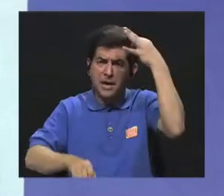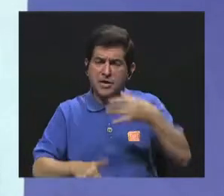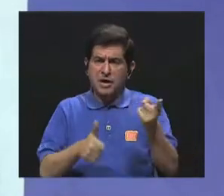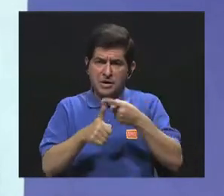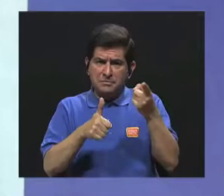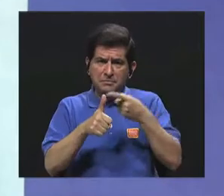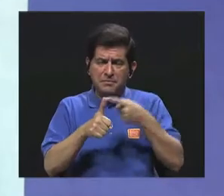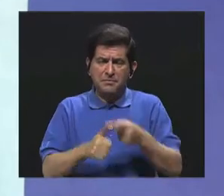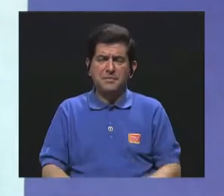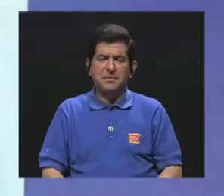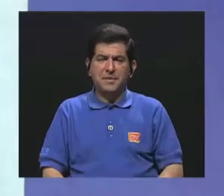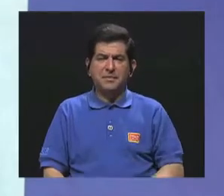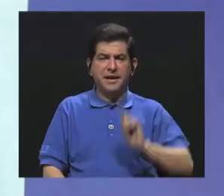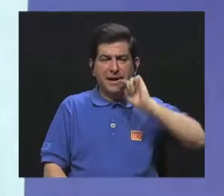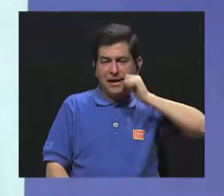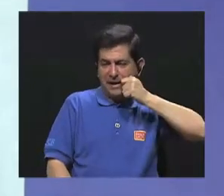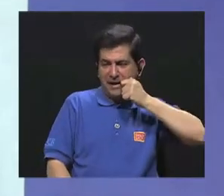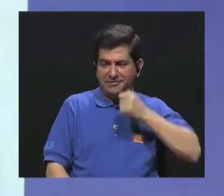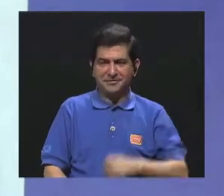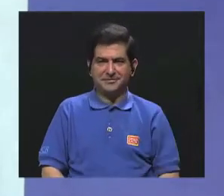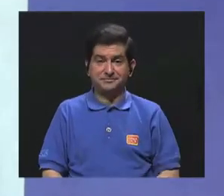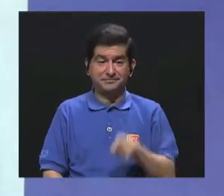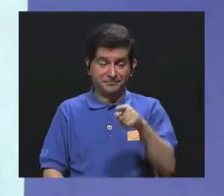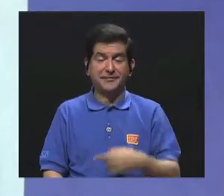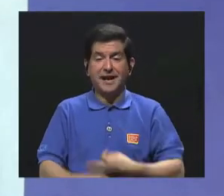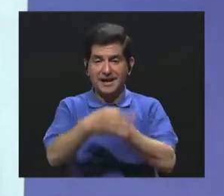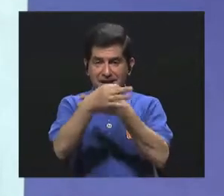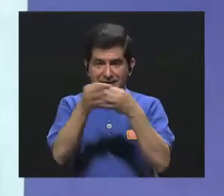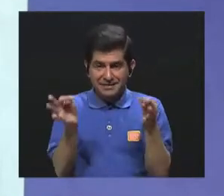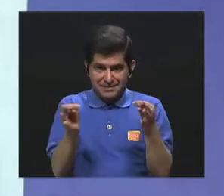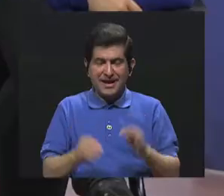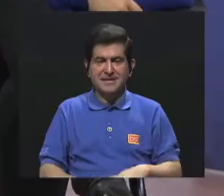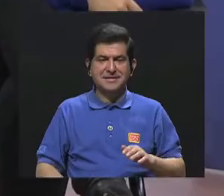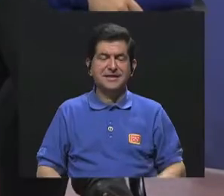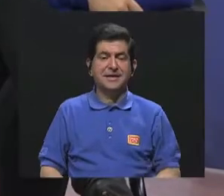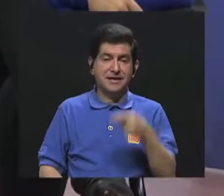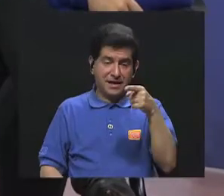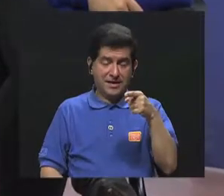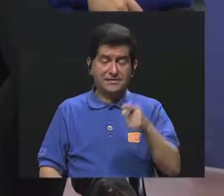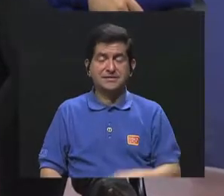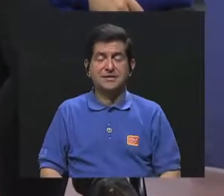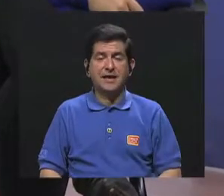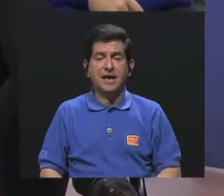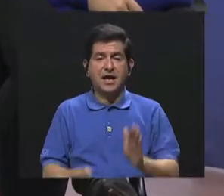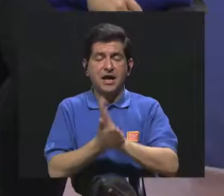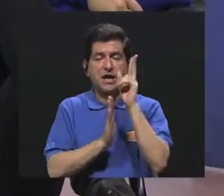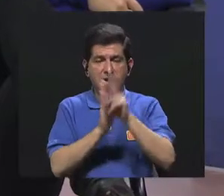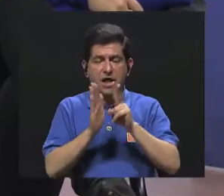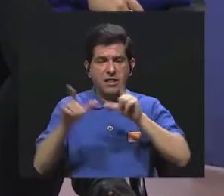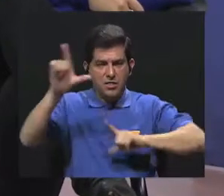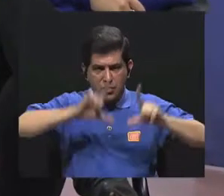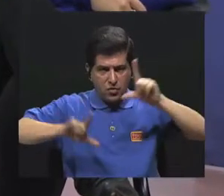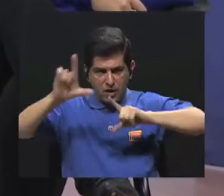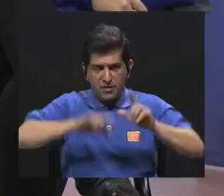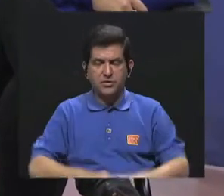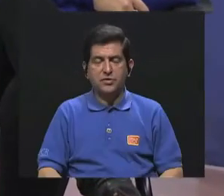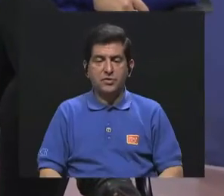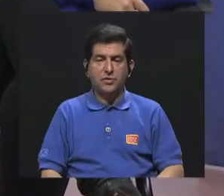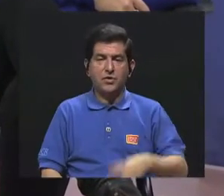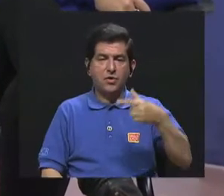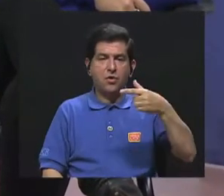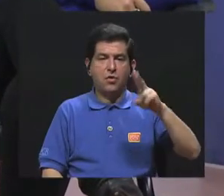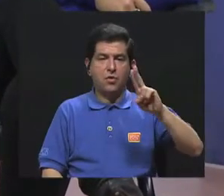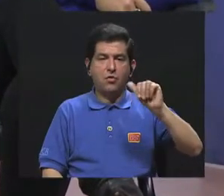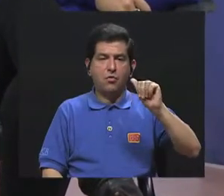primera clave fue que en este taller que fuimos en Guadalajara, que se llamaba como el DocuLab, yo mostré como un corte que según